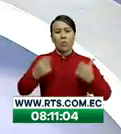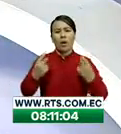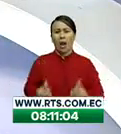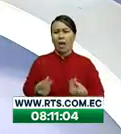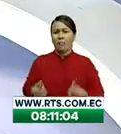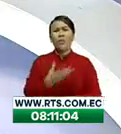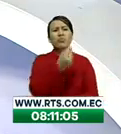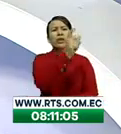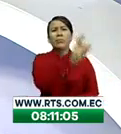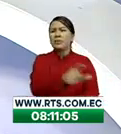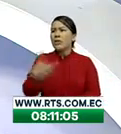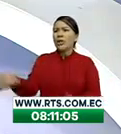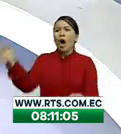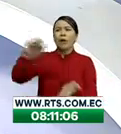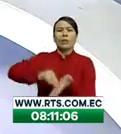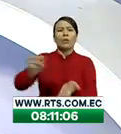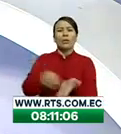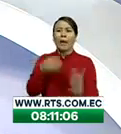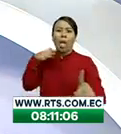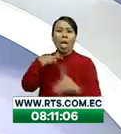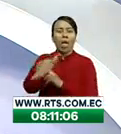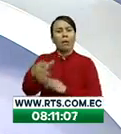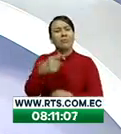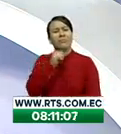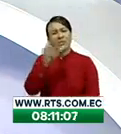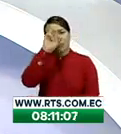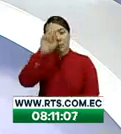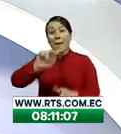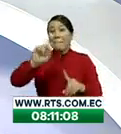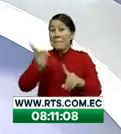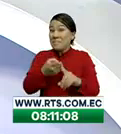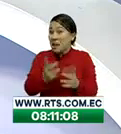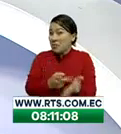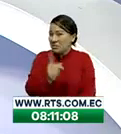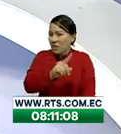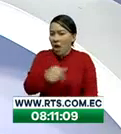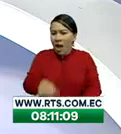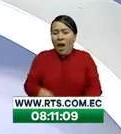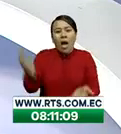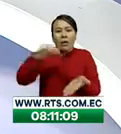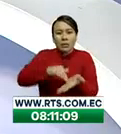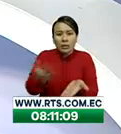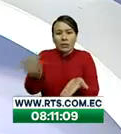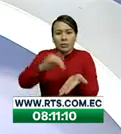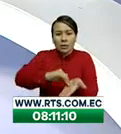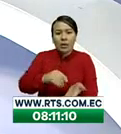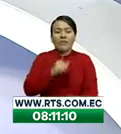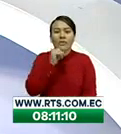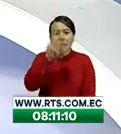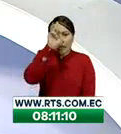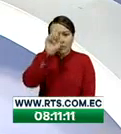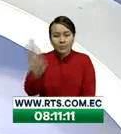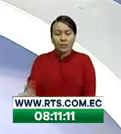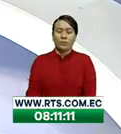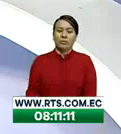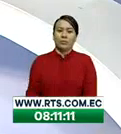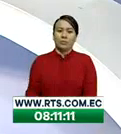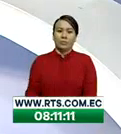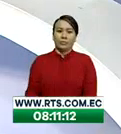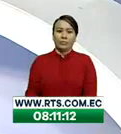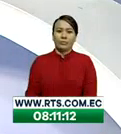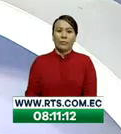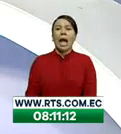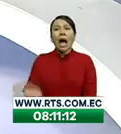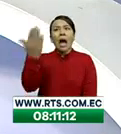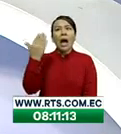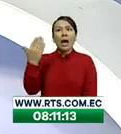haciendo renuente. Esto de los agentes no es la primera vez que lo abusan de ellos. Eso no sucedía antes